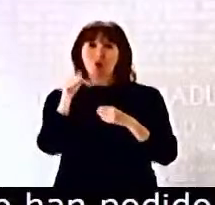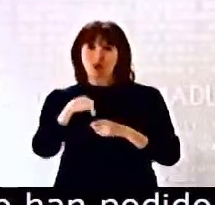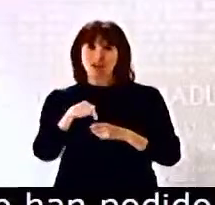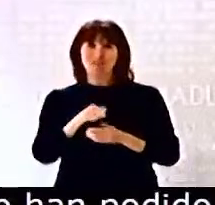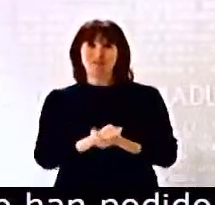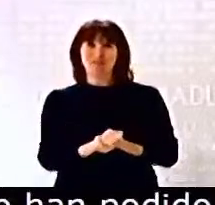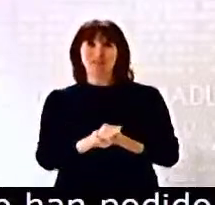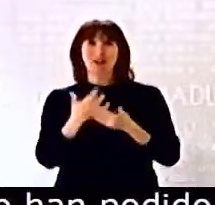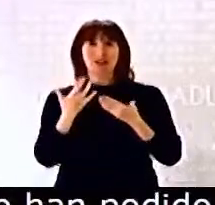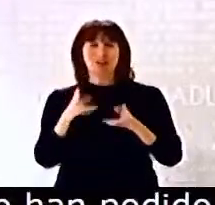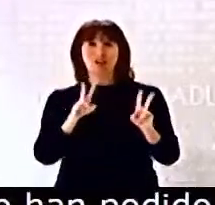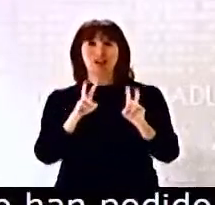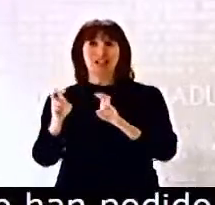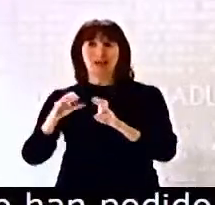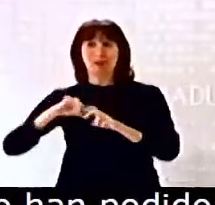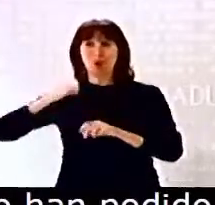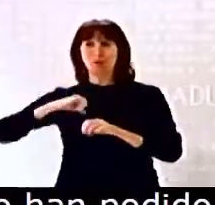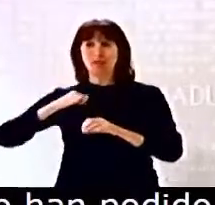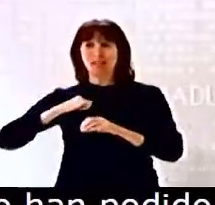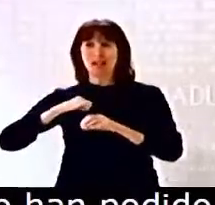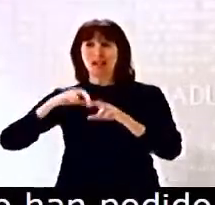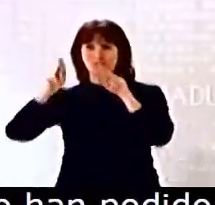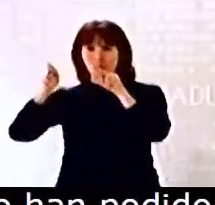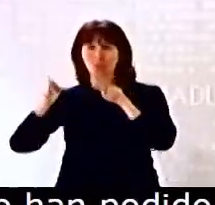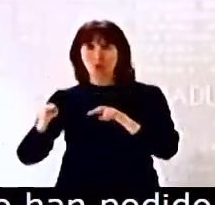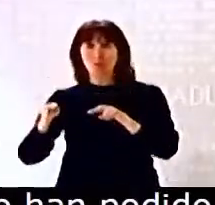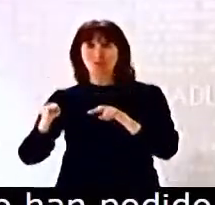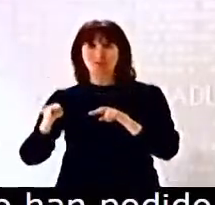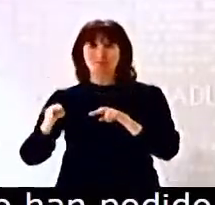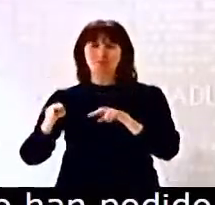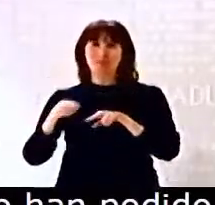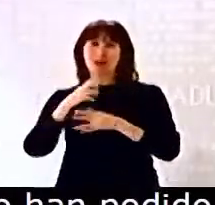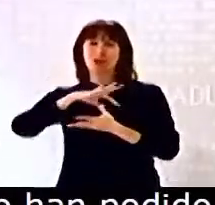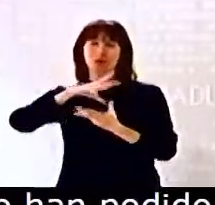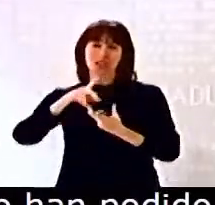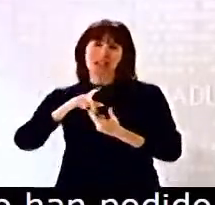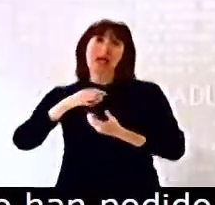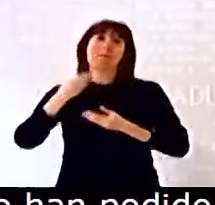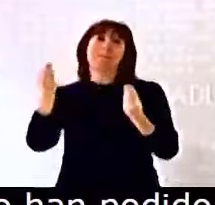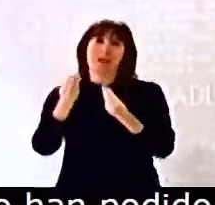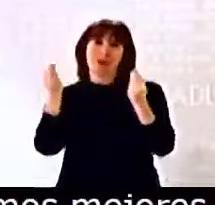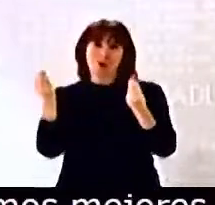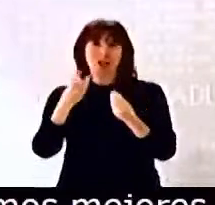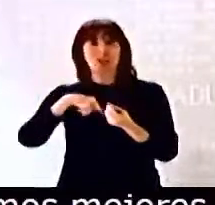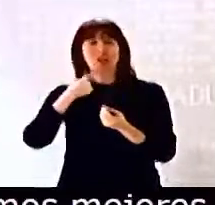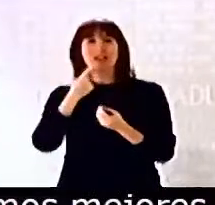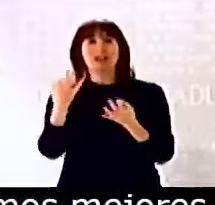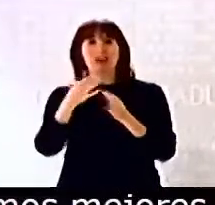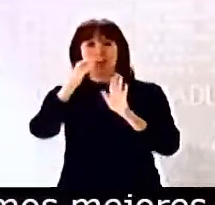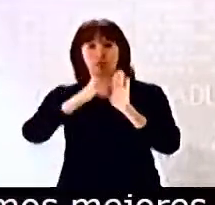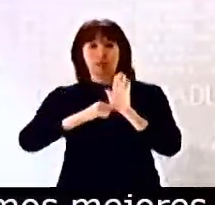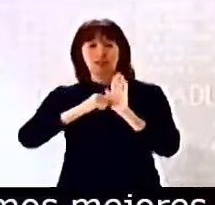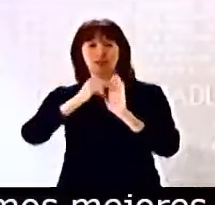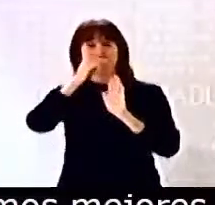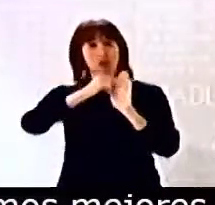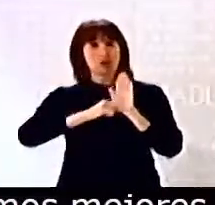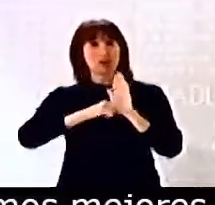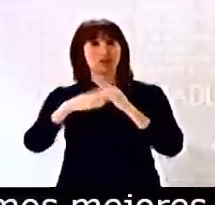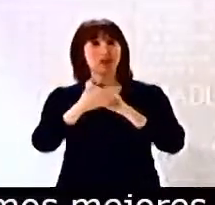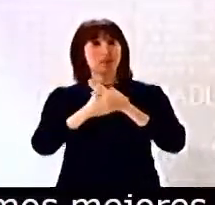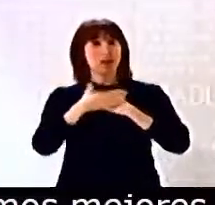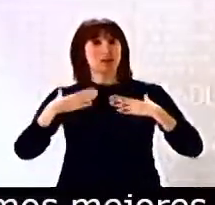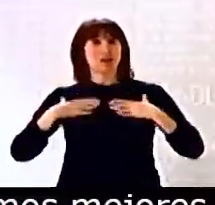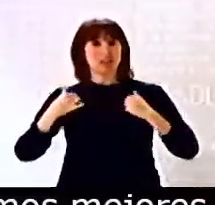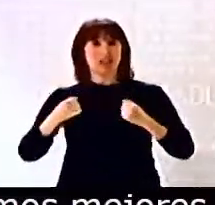Y en la presión hospitalaria tenemos mejores noticias, ¿no? Quiero decirles que los datos consolidados del Ministerio